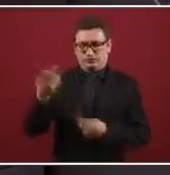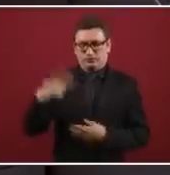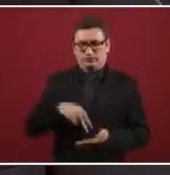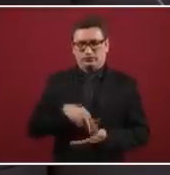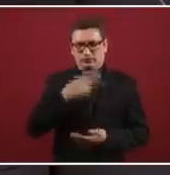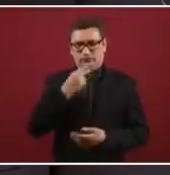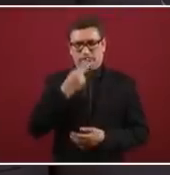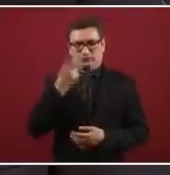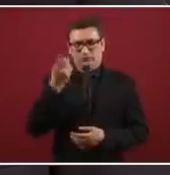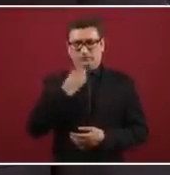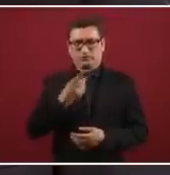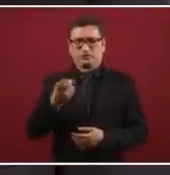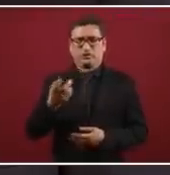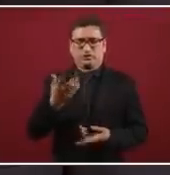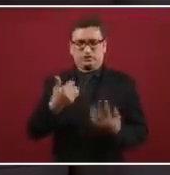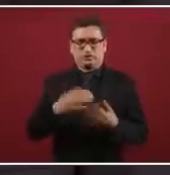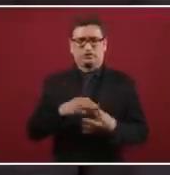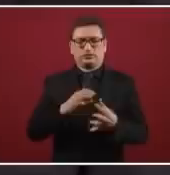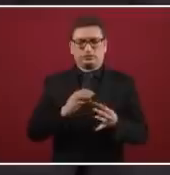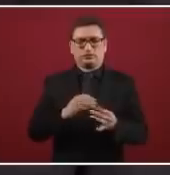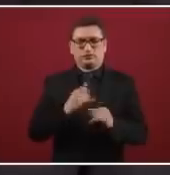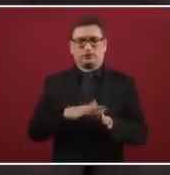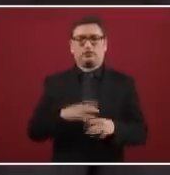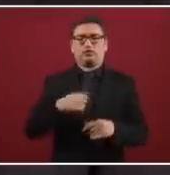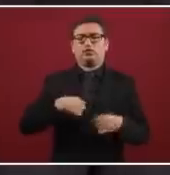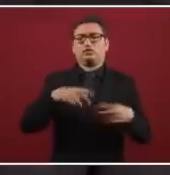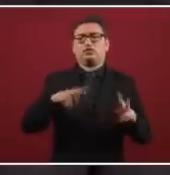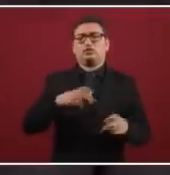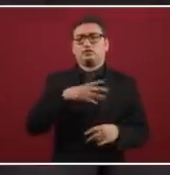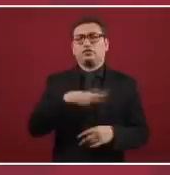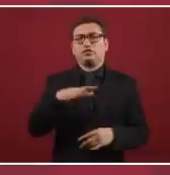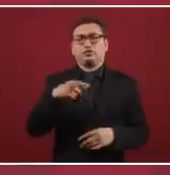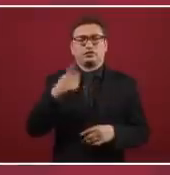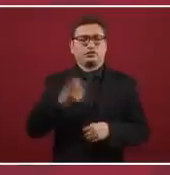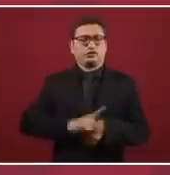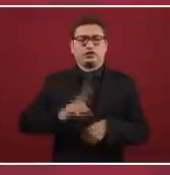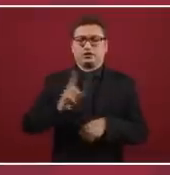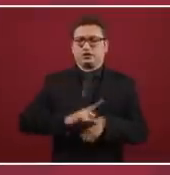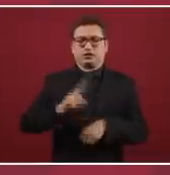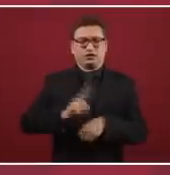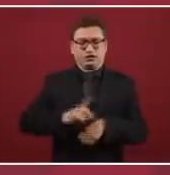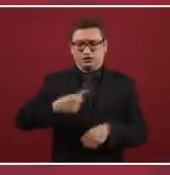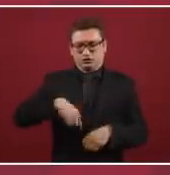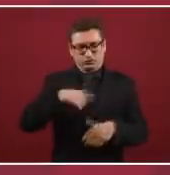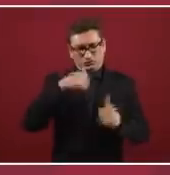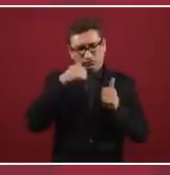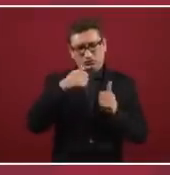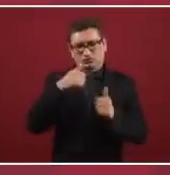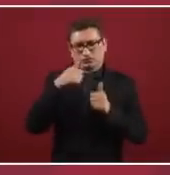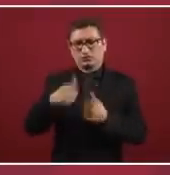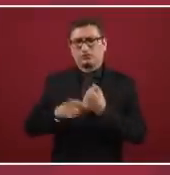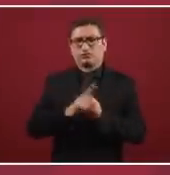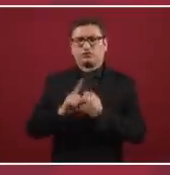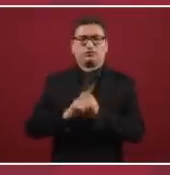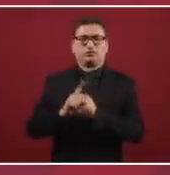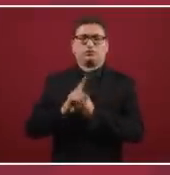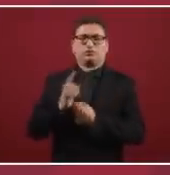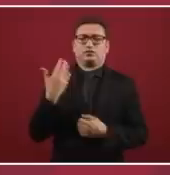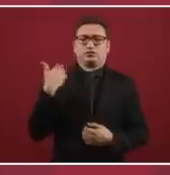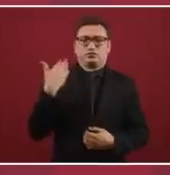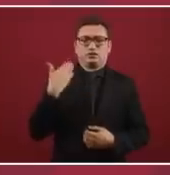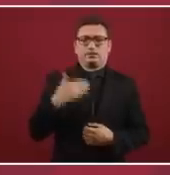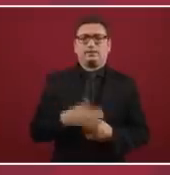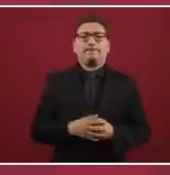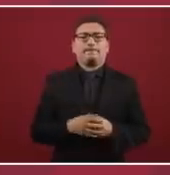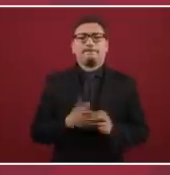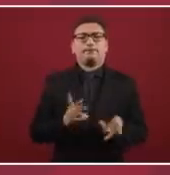que informe. Yo, en lo general, te digo que todos los días estamos atendiendo este problema. Acabo de hablar de